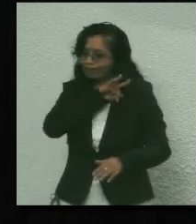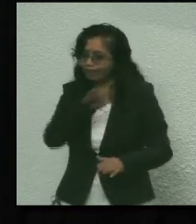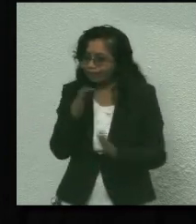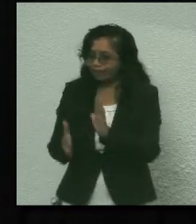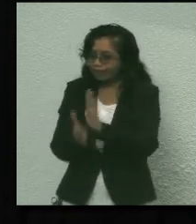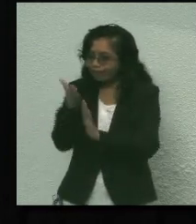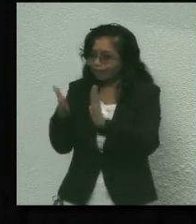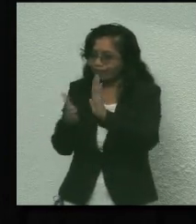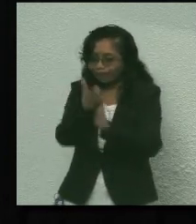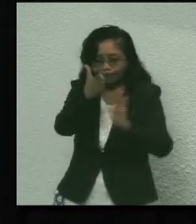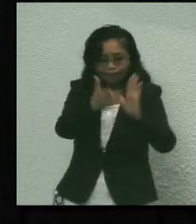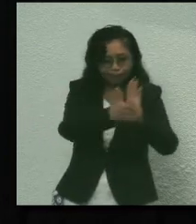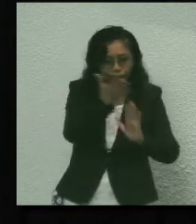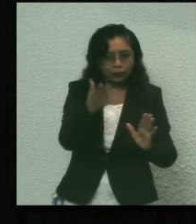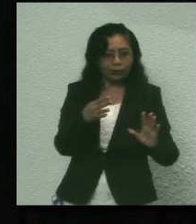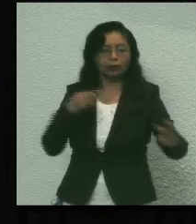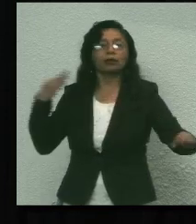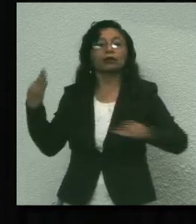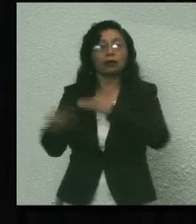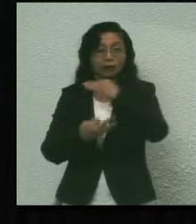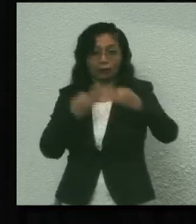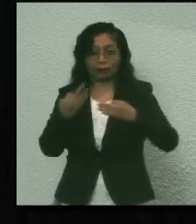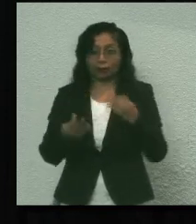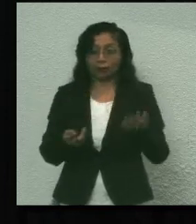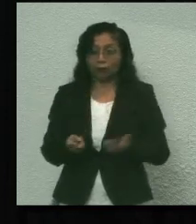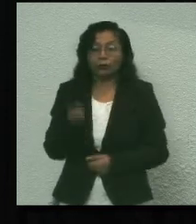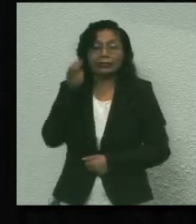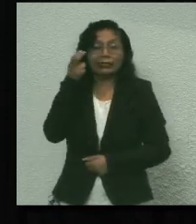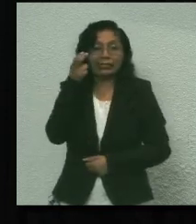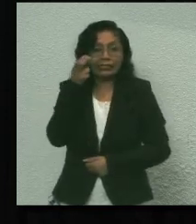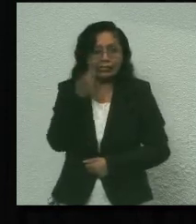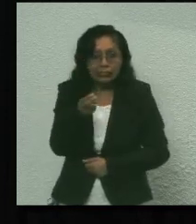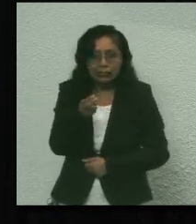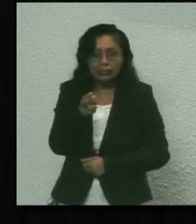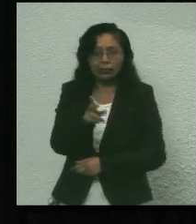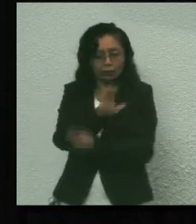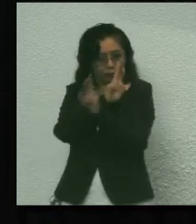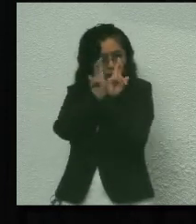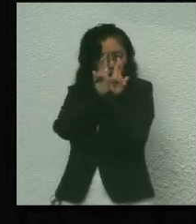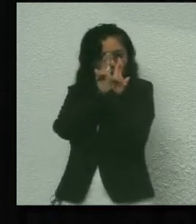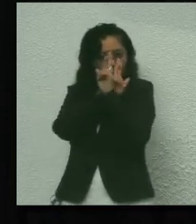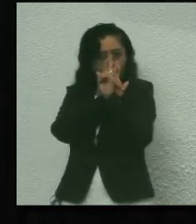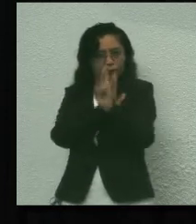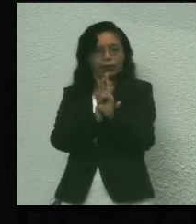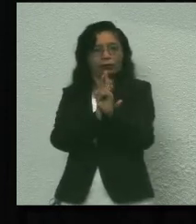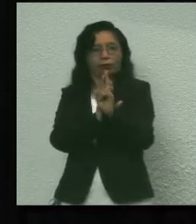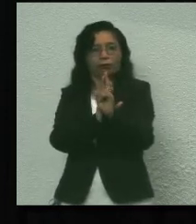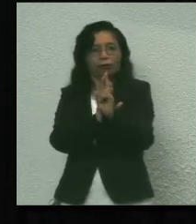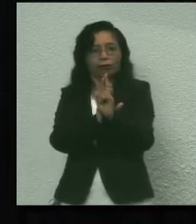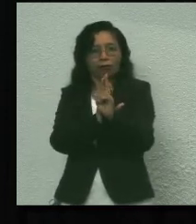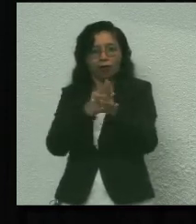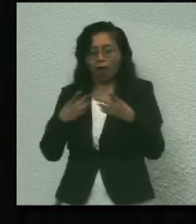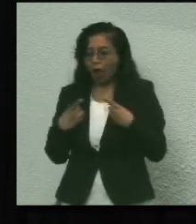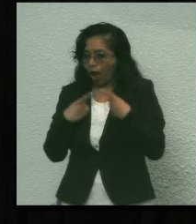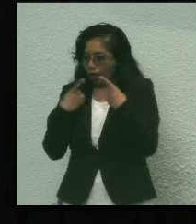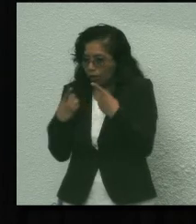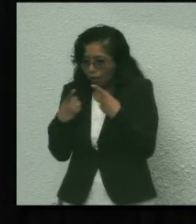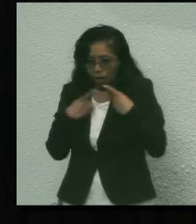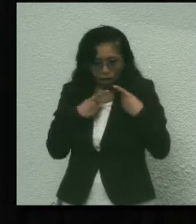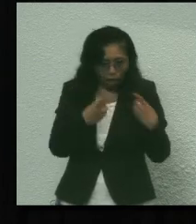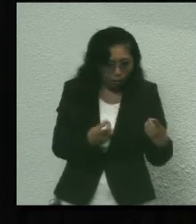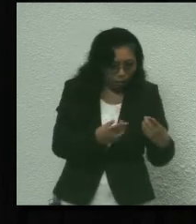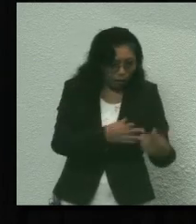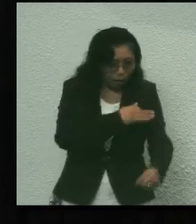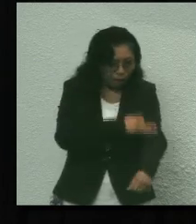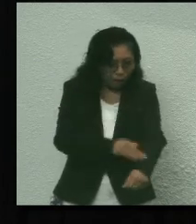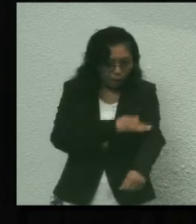todos. Ese será el mejor homenaje que podamos darles a muchas familias que